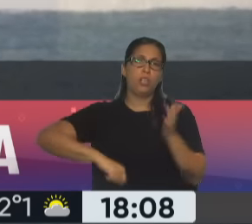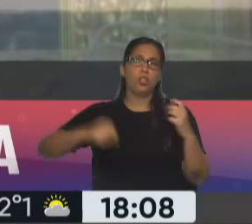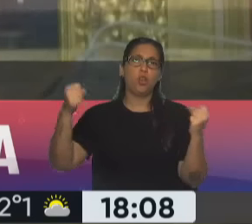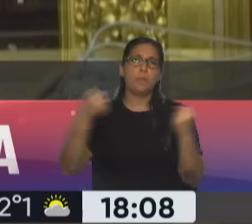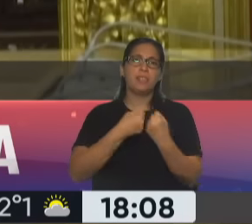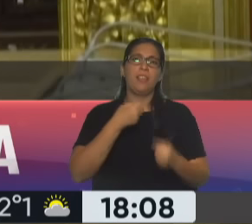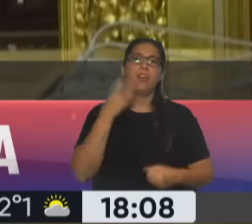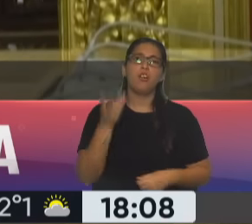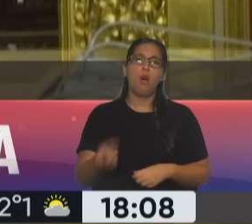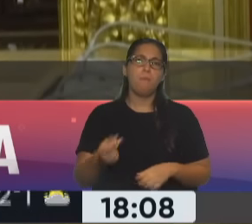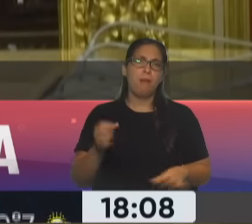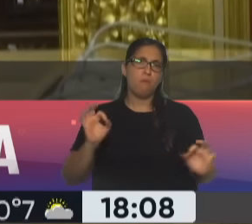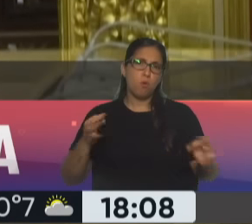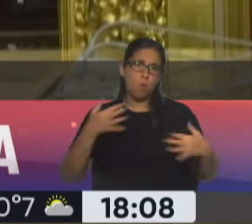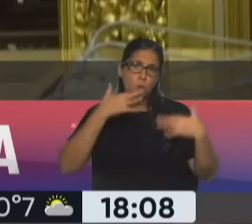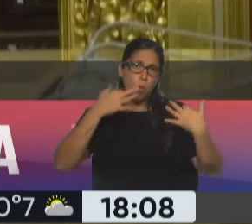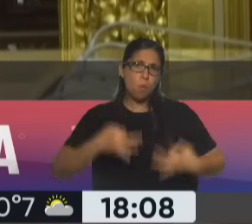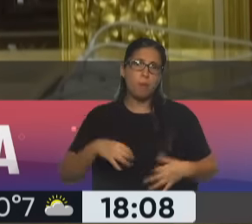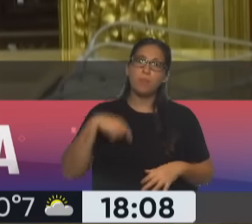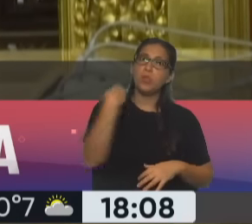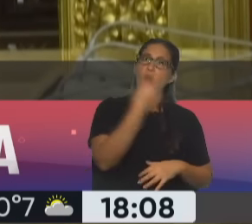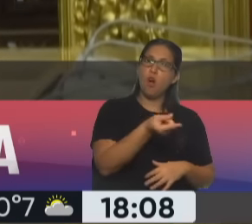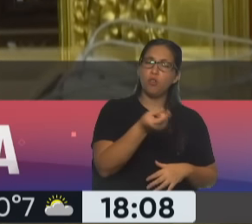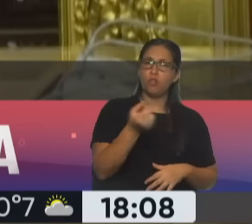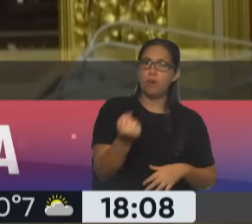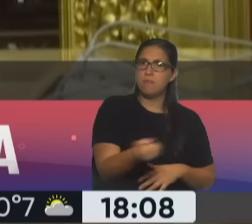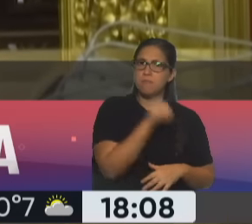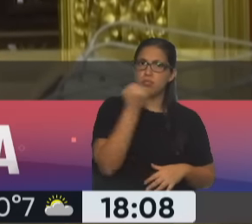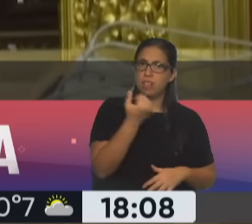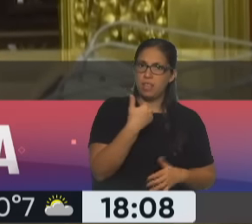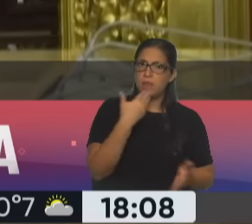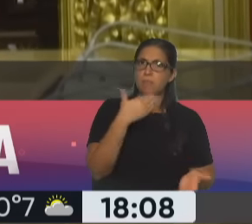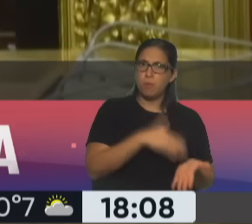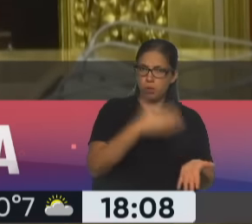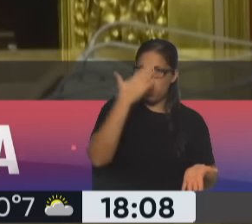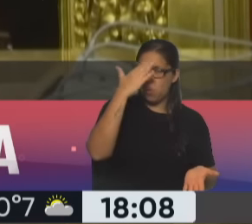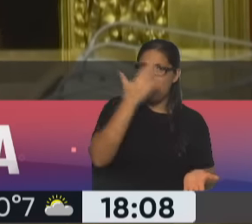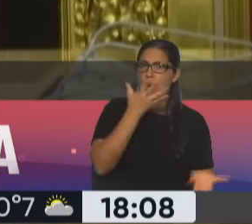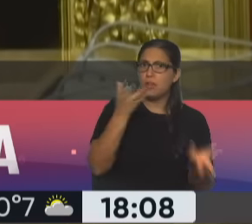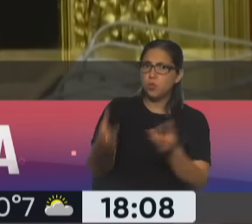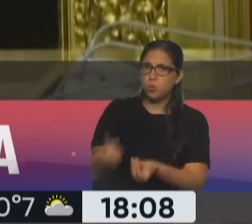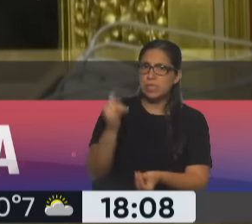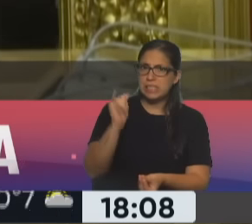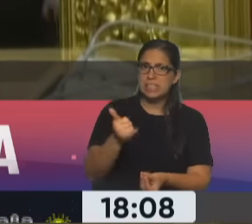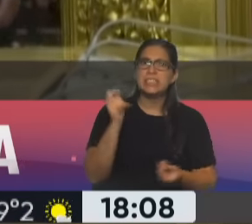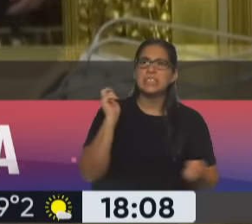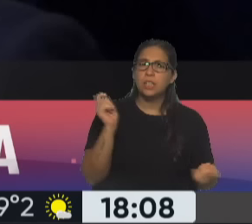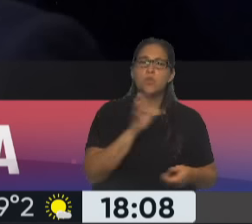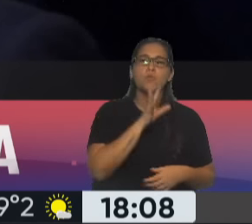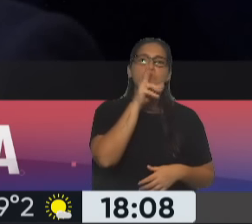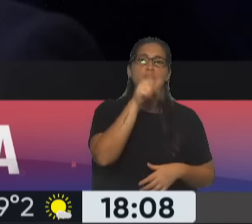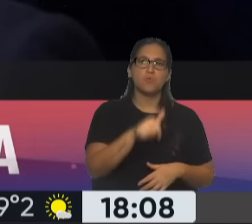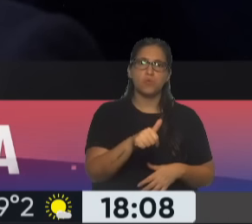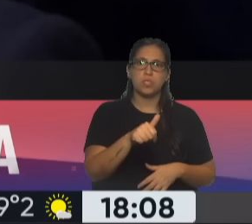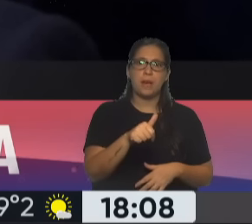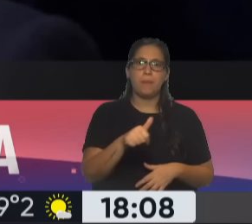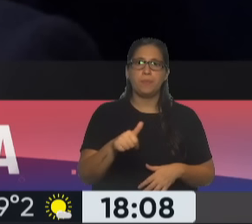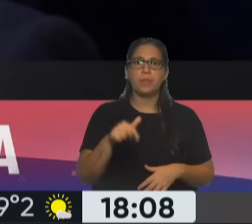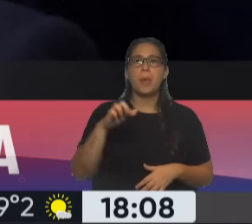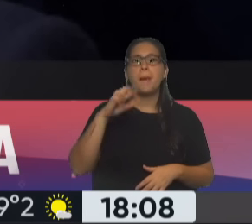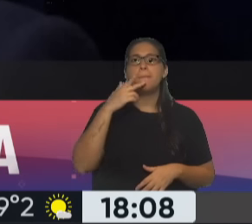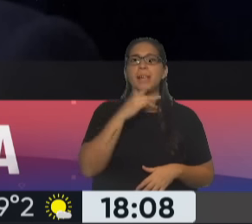compra. El otro jugador internacional que prometió ayuda a Cuba es Rusia. El portavoz del Kremlin, Dmitry